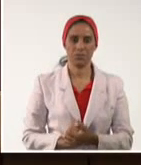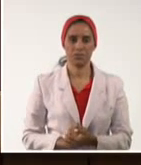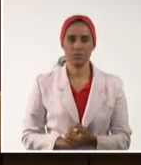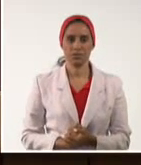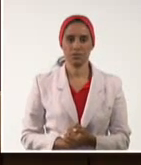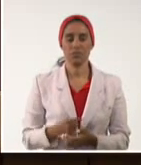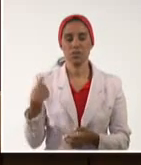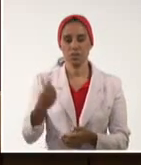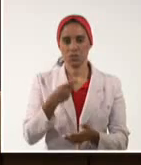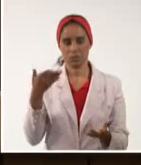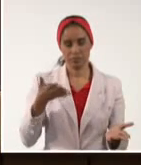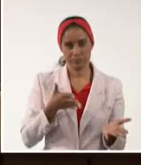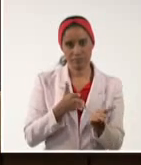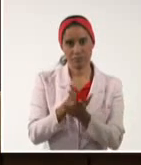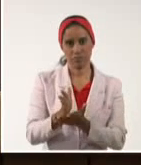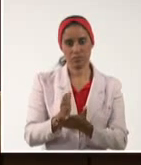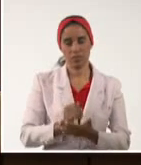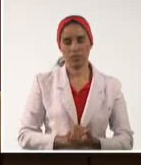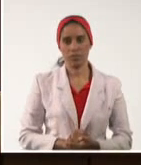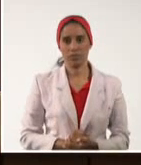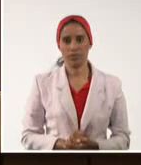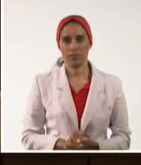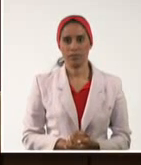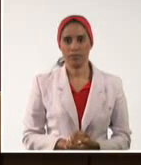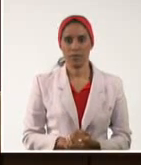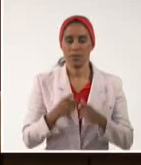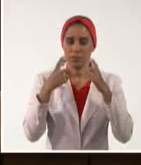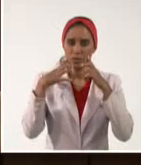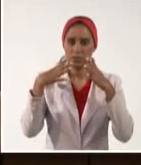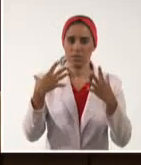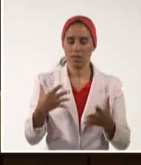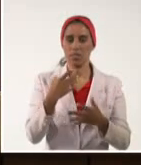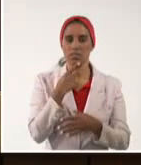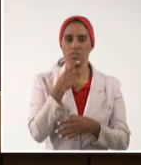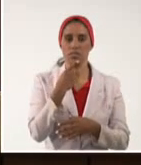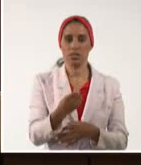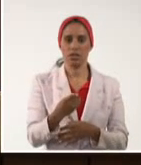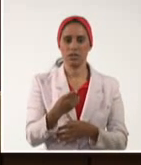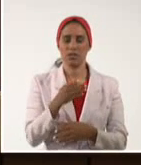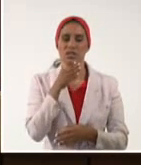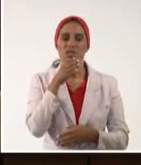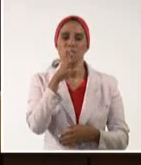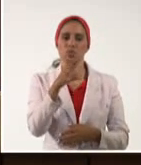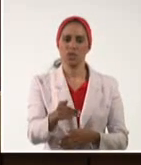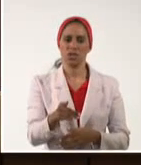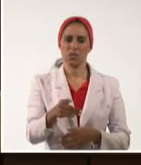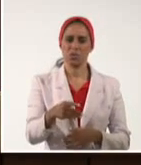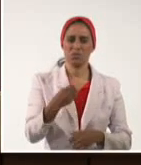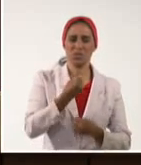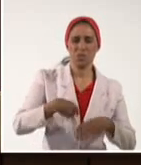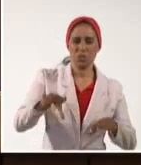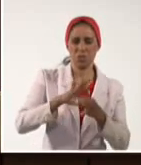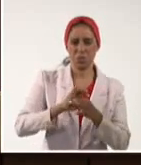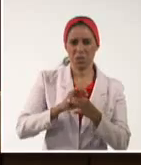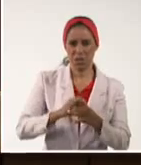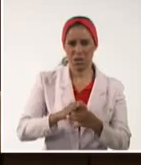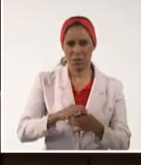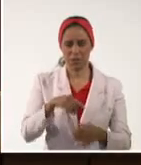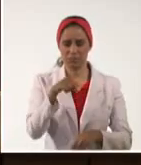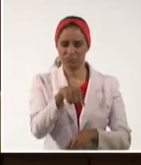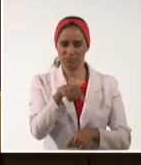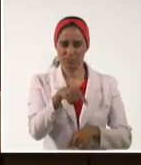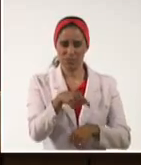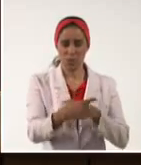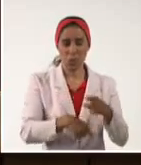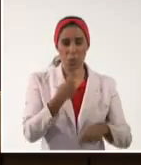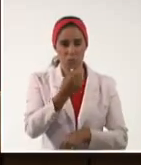Seguiremos denunciando con mucha firmeza la masacre que hoy comete Israel, la potencia ocupante, contra